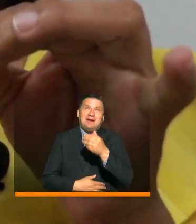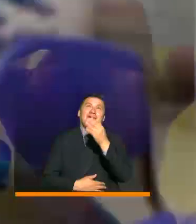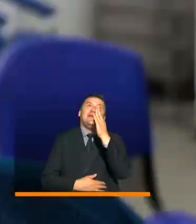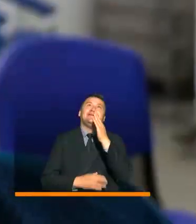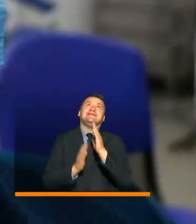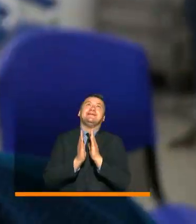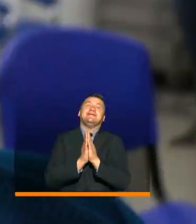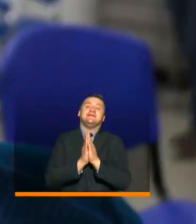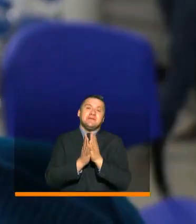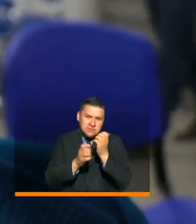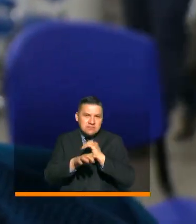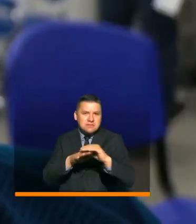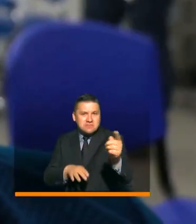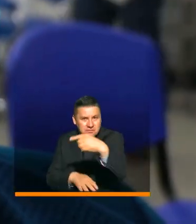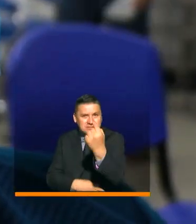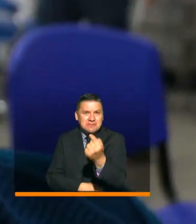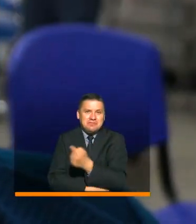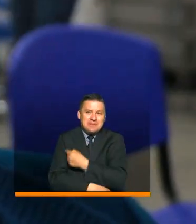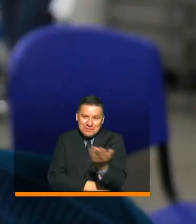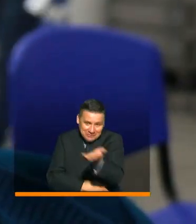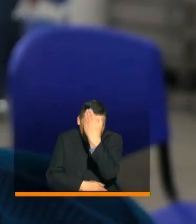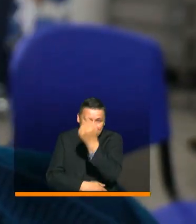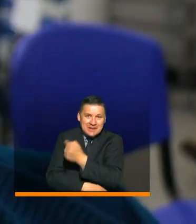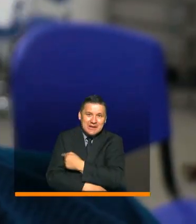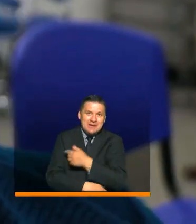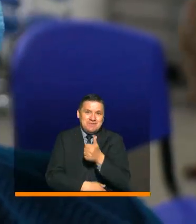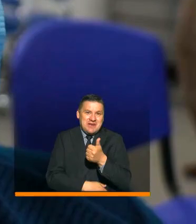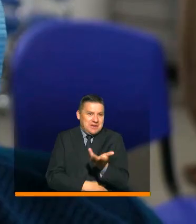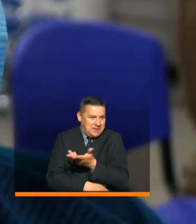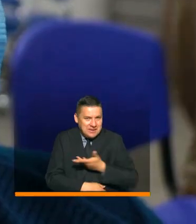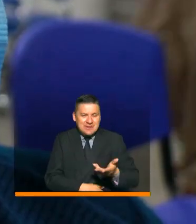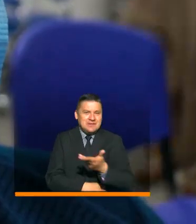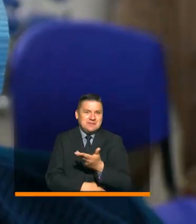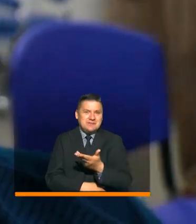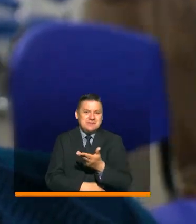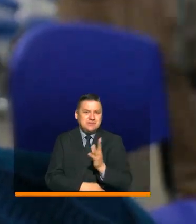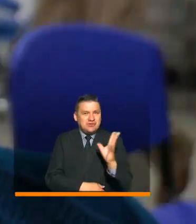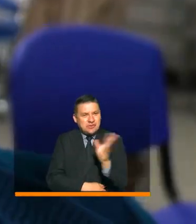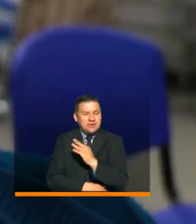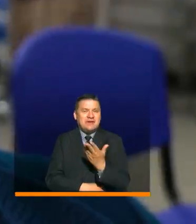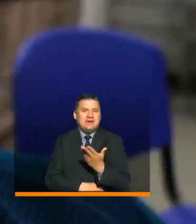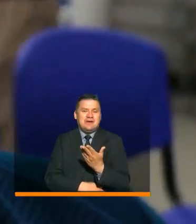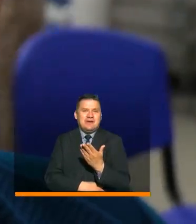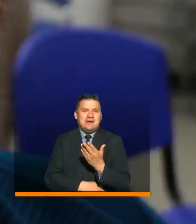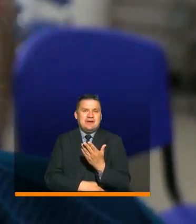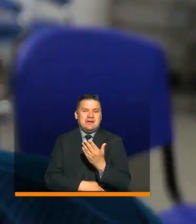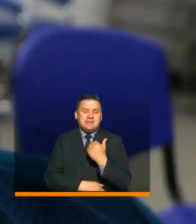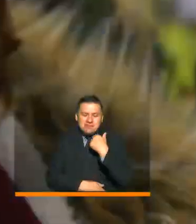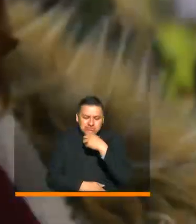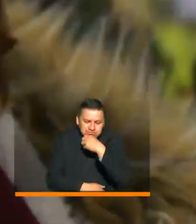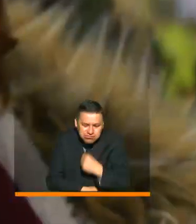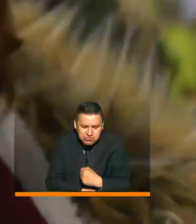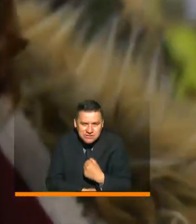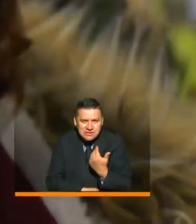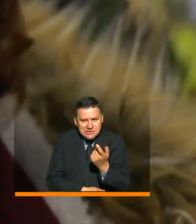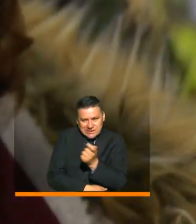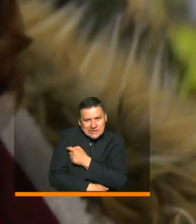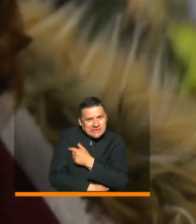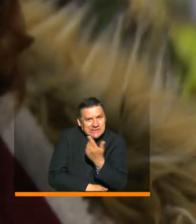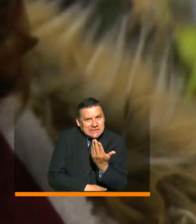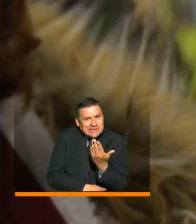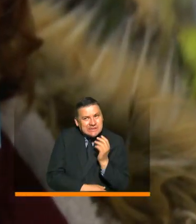Dios. Los invitaría a que se vacunaran porque por el bien de ellos, por el bienestar del adulto mayor, del adulto menor. Porque